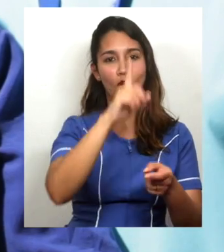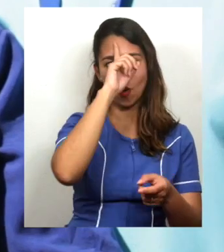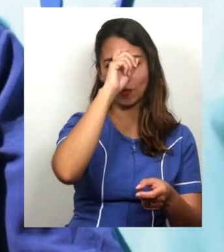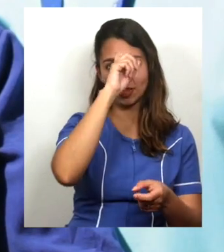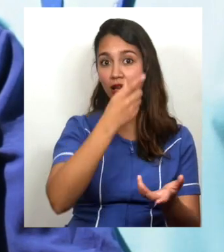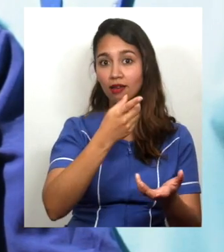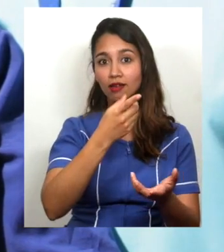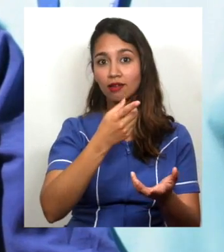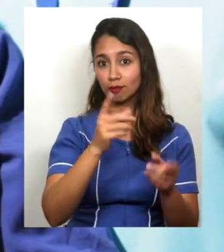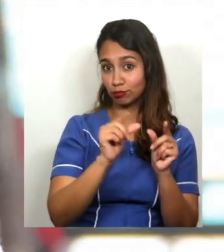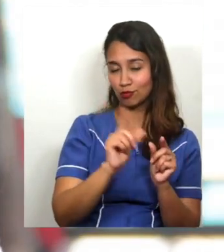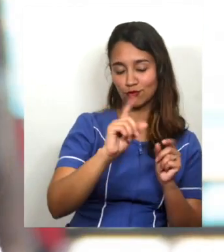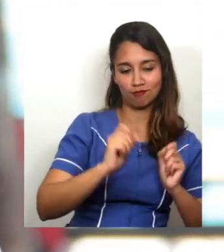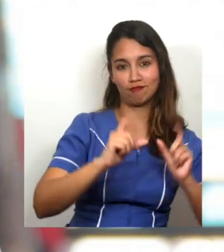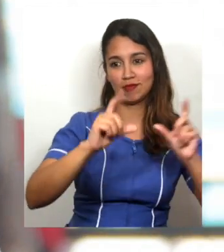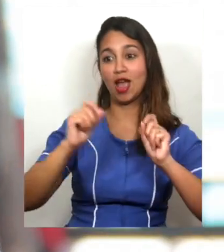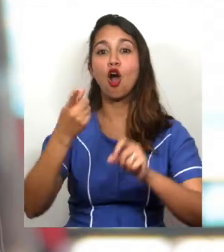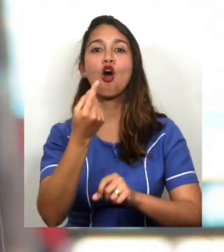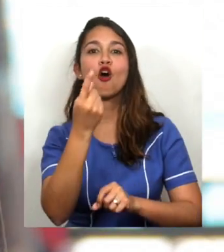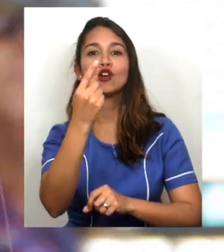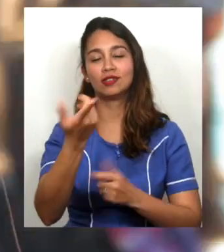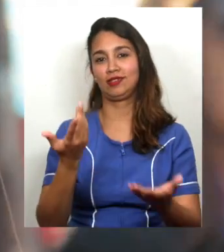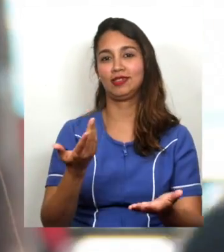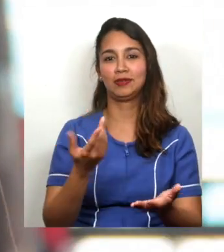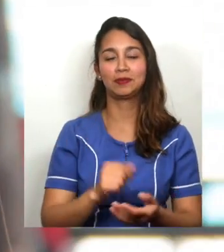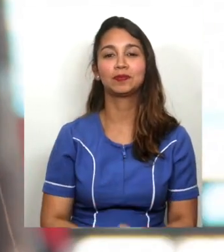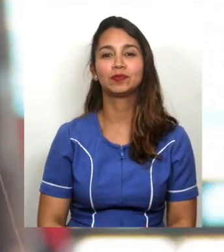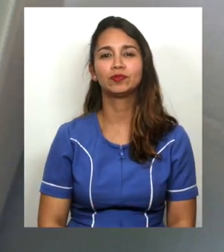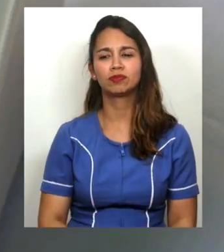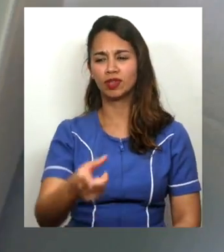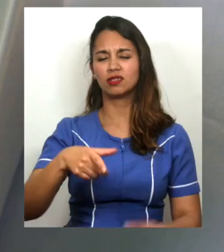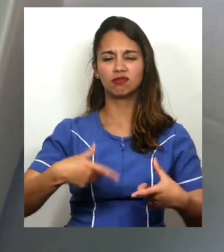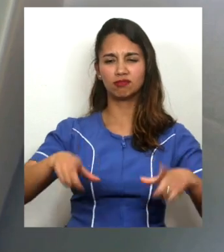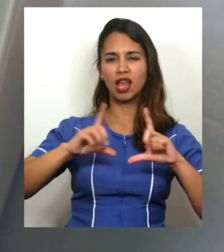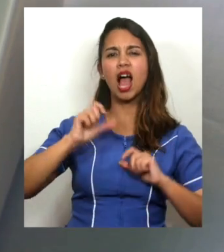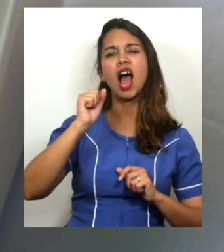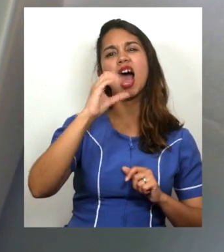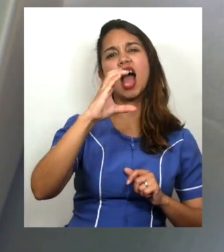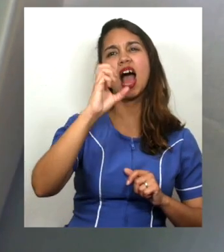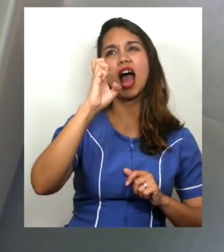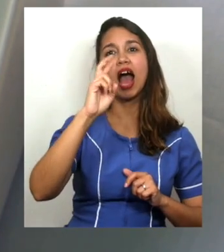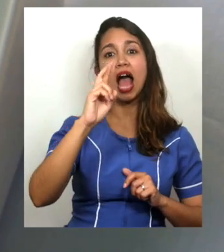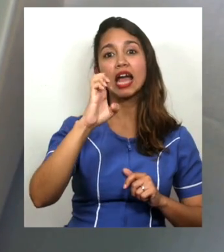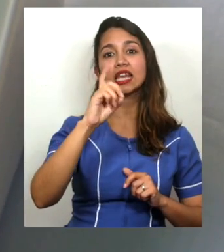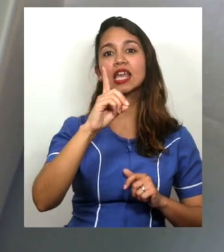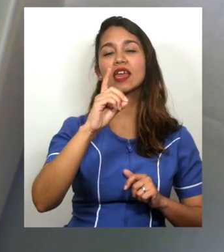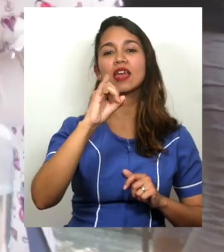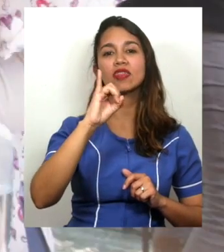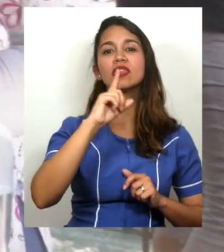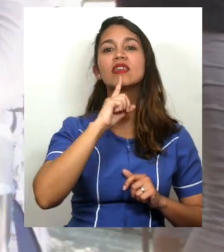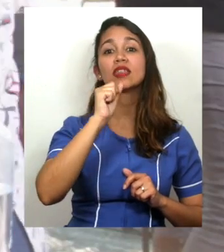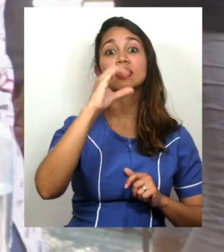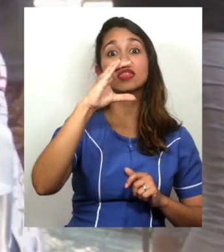cantidad de hospitales acreditados en el país, sumando 11 en total. La acreditación tiene por objetivo verificar el cumplimiento